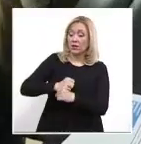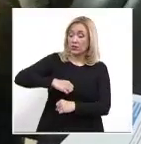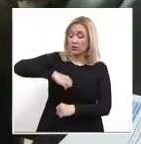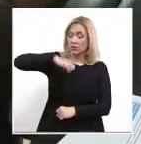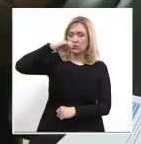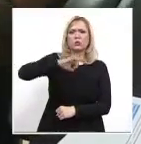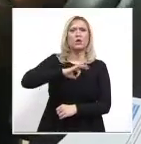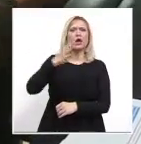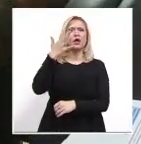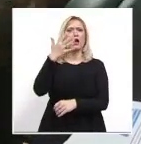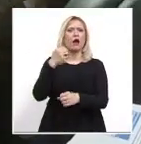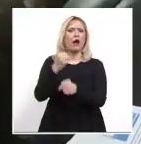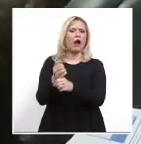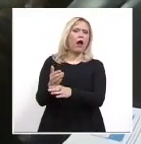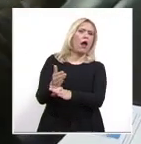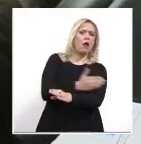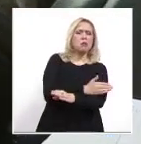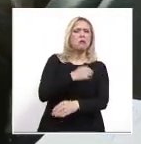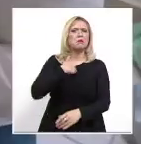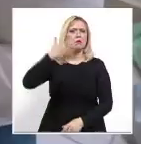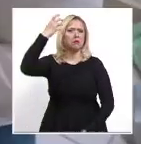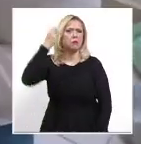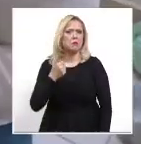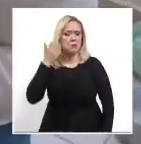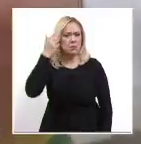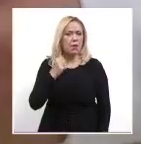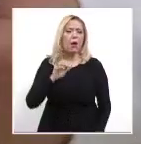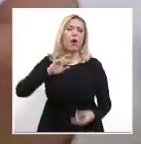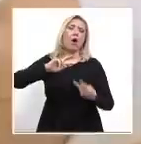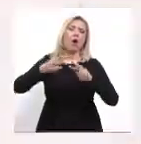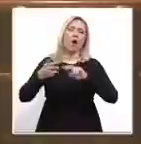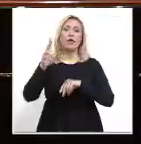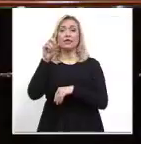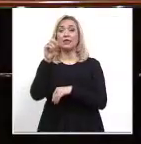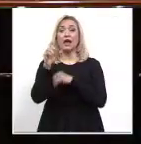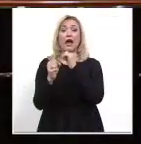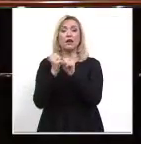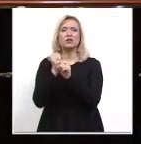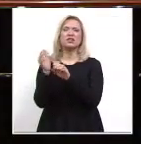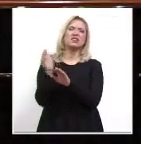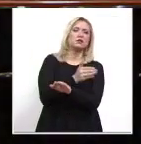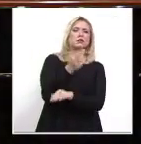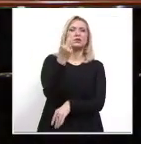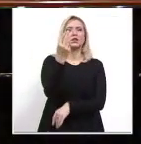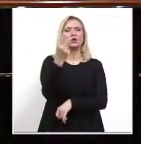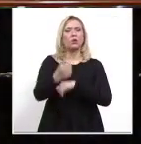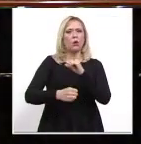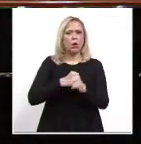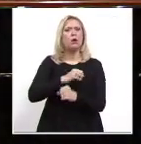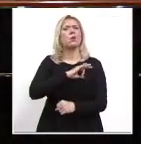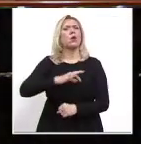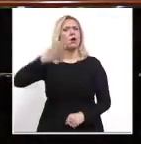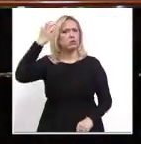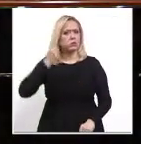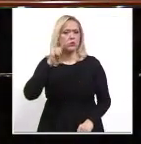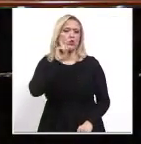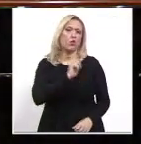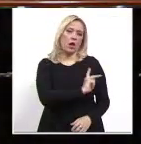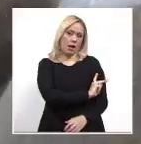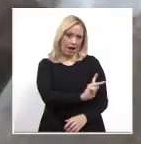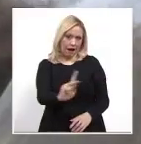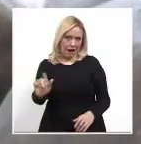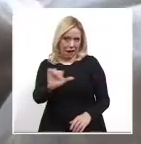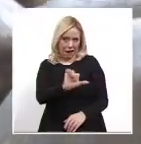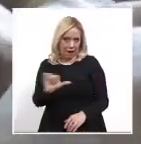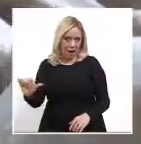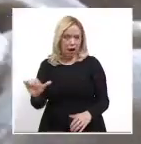principio de igualdad y no discriminación en materia de seguridad social. La sala también declaró que la ley del Seguro